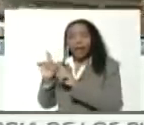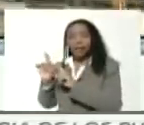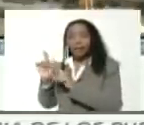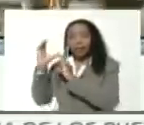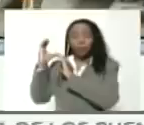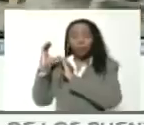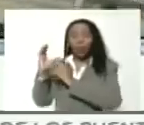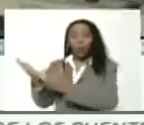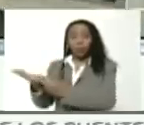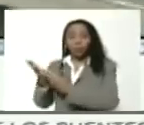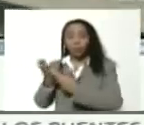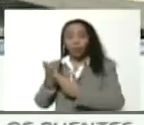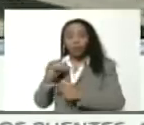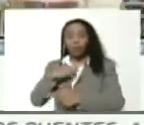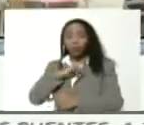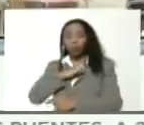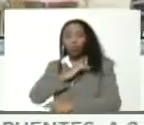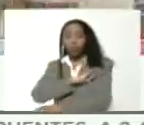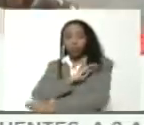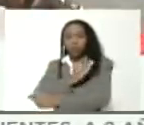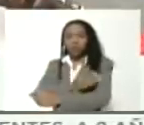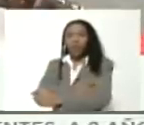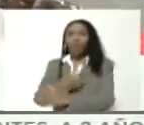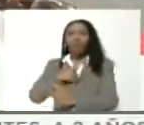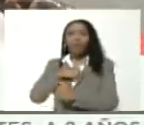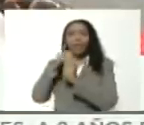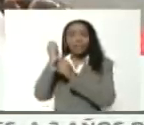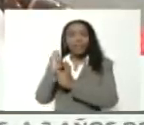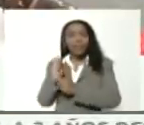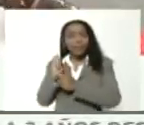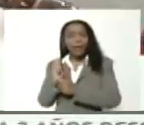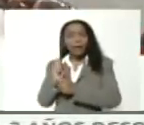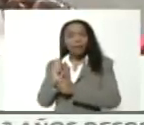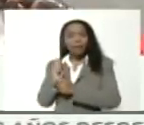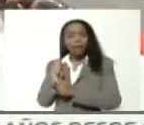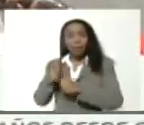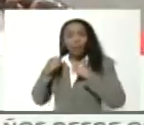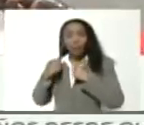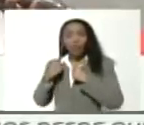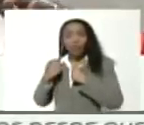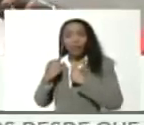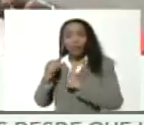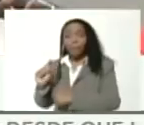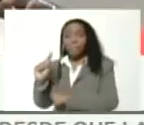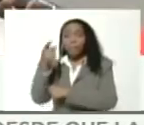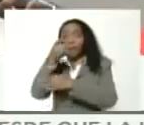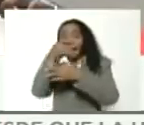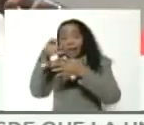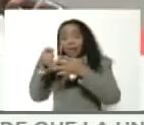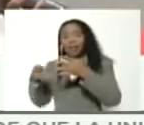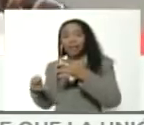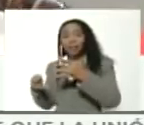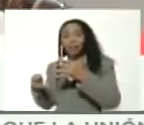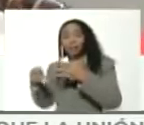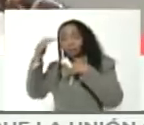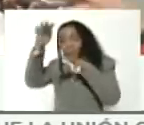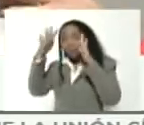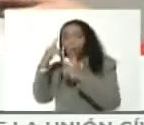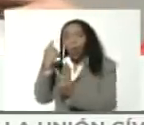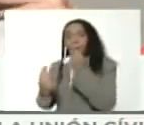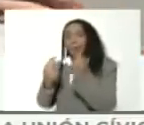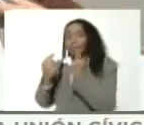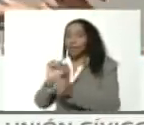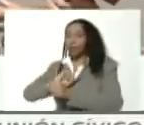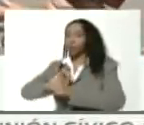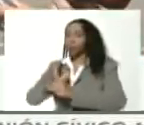cargamento que hoy estamos recibiendo, estamos fortaleciendo todas nuestras terapias intensivas que están en primera línea atendiendo los pacientes